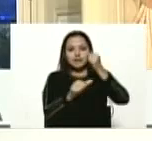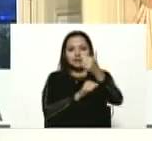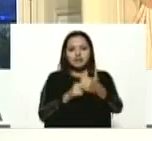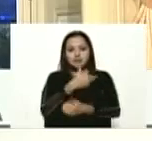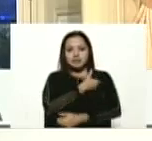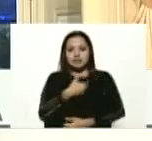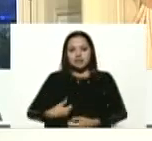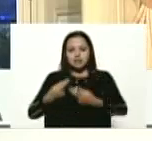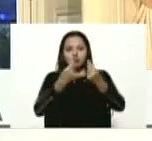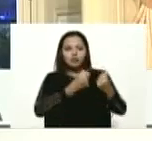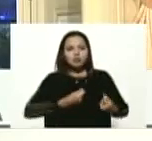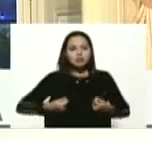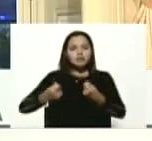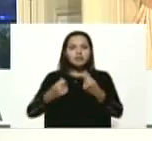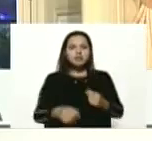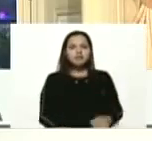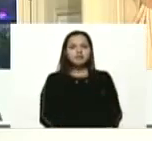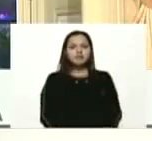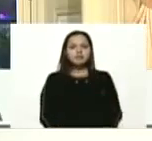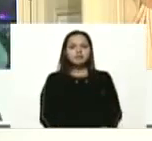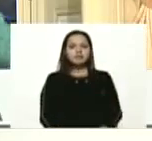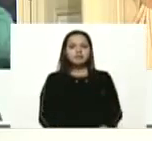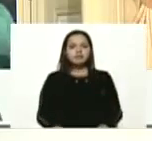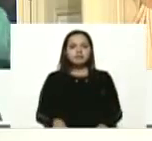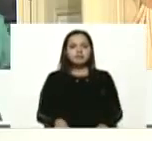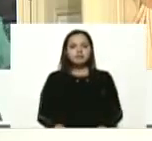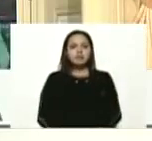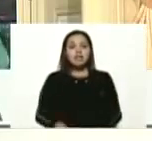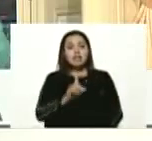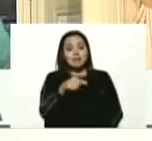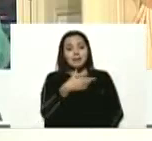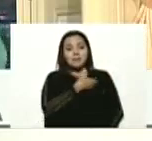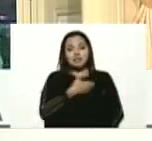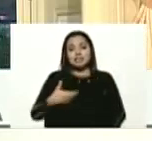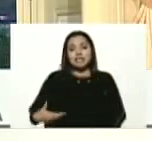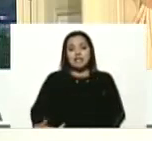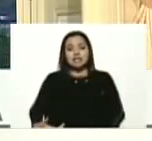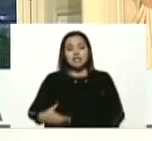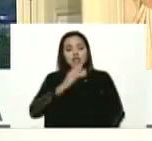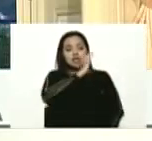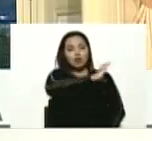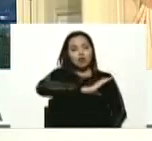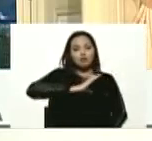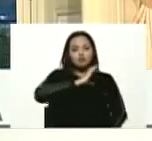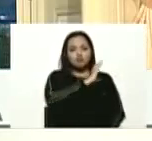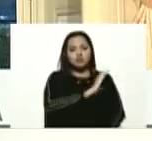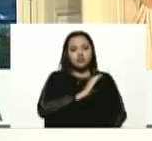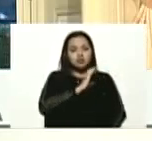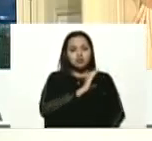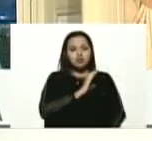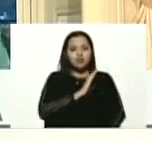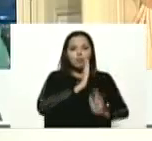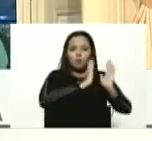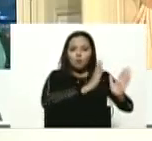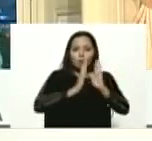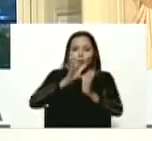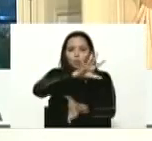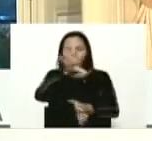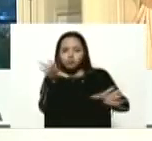vicepresidente de Economía, que a la vez es presidente de la Comisión de